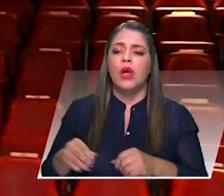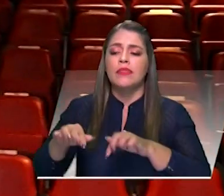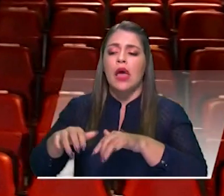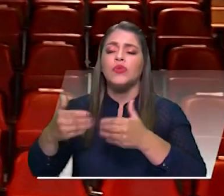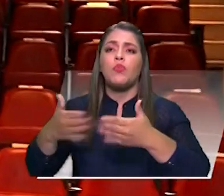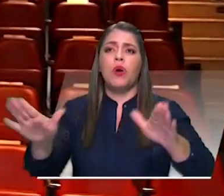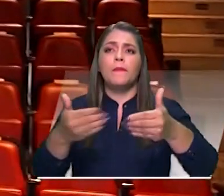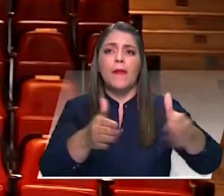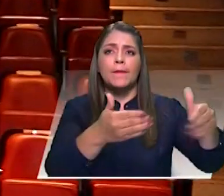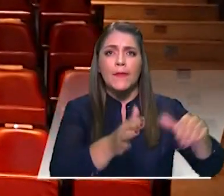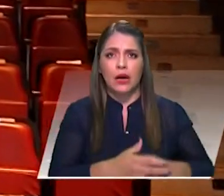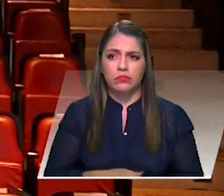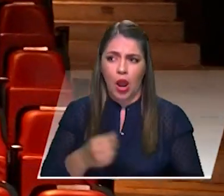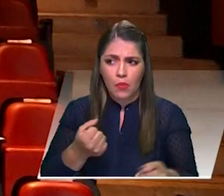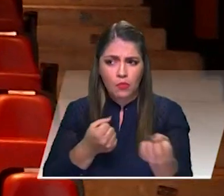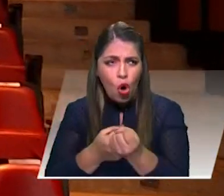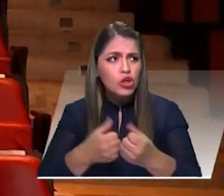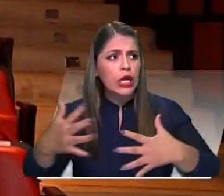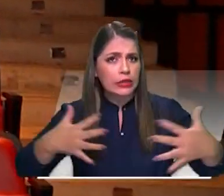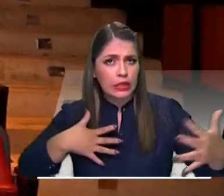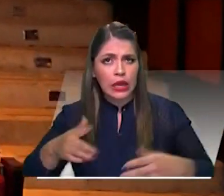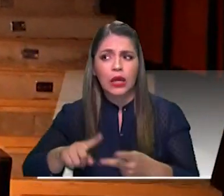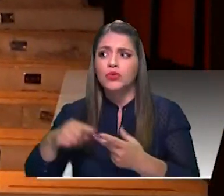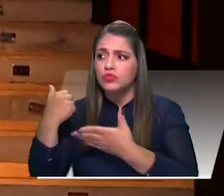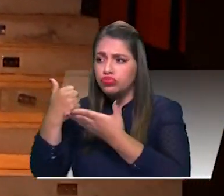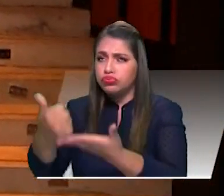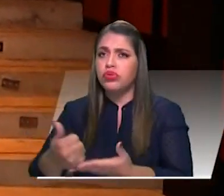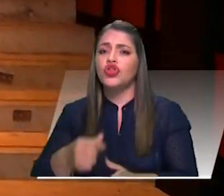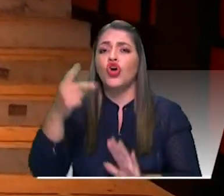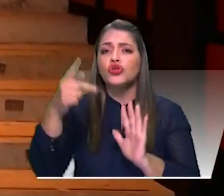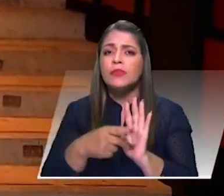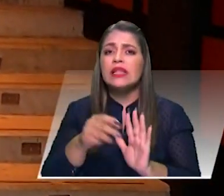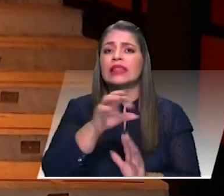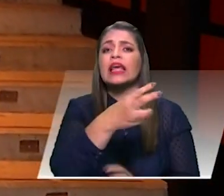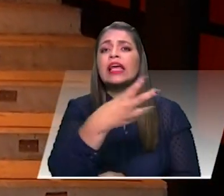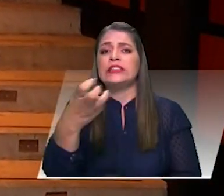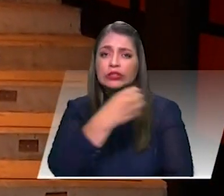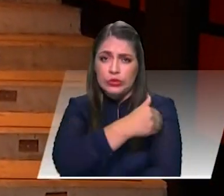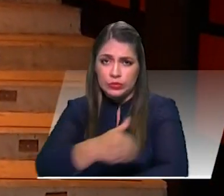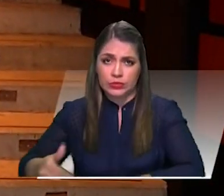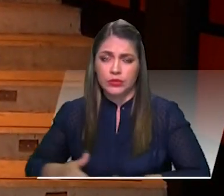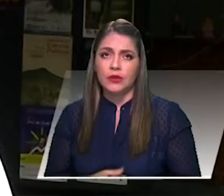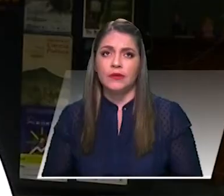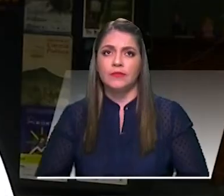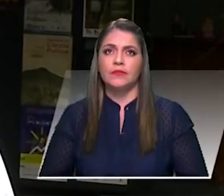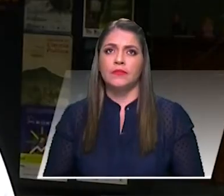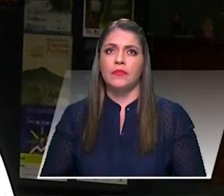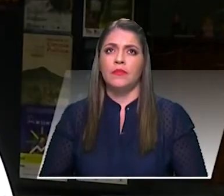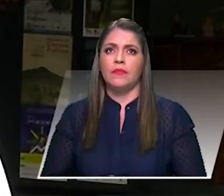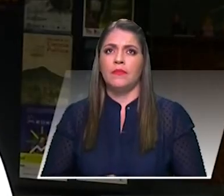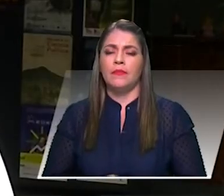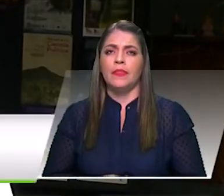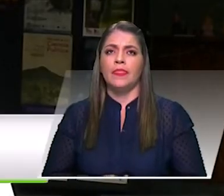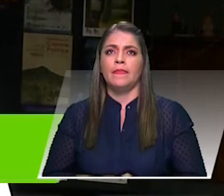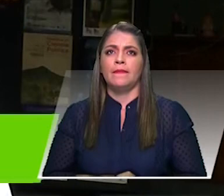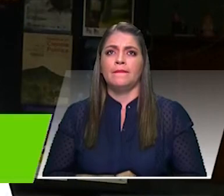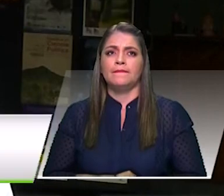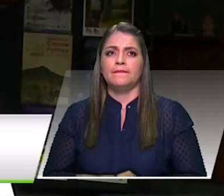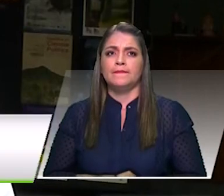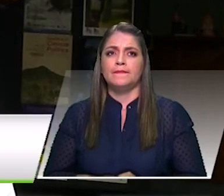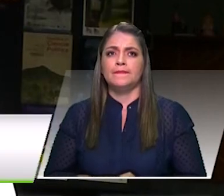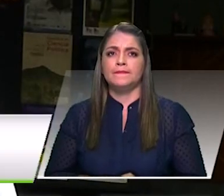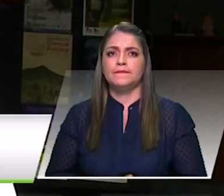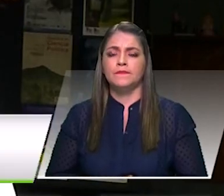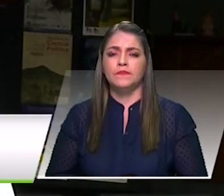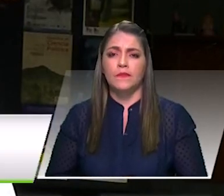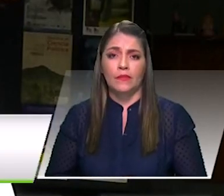brinda recursos a los teatros, y se destinaron 2.300 millones de pesos. Es el valor más alto